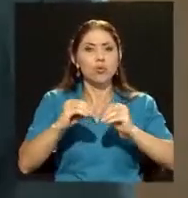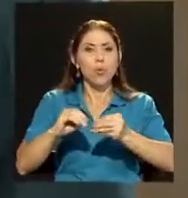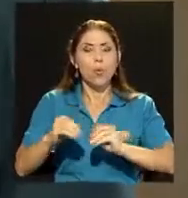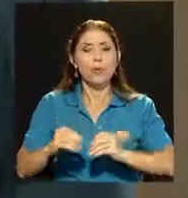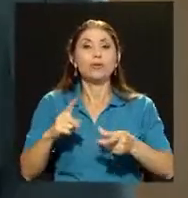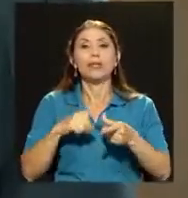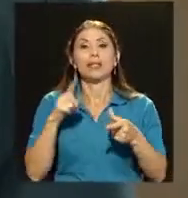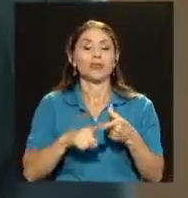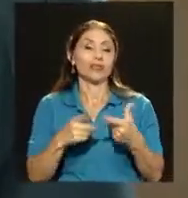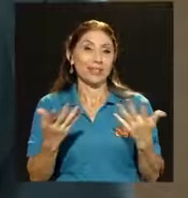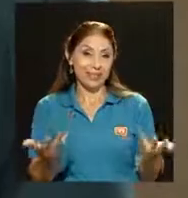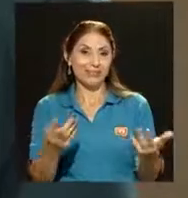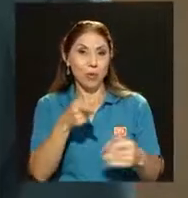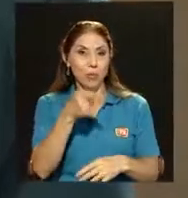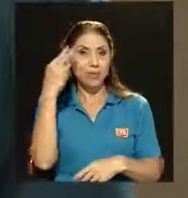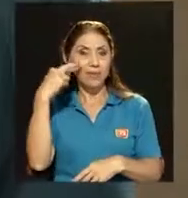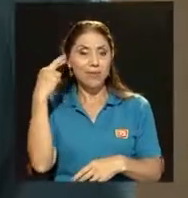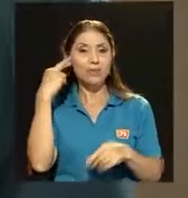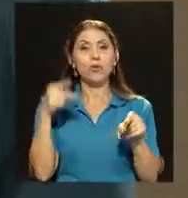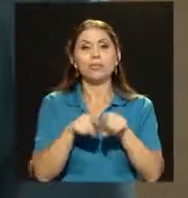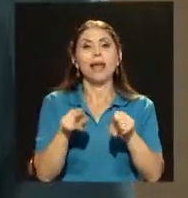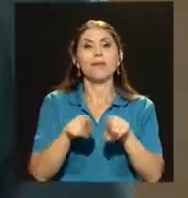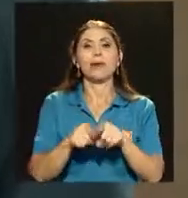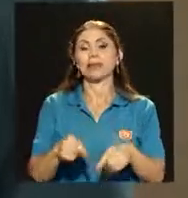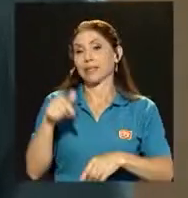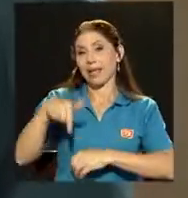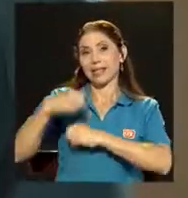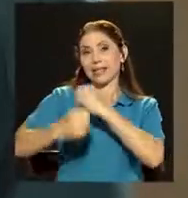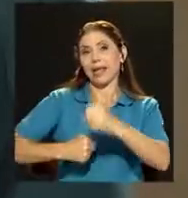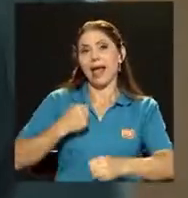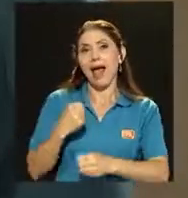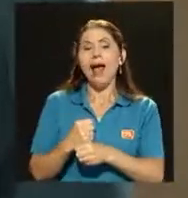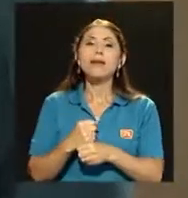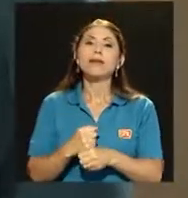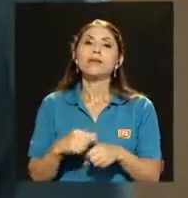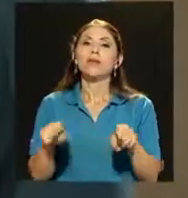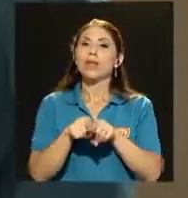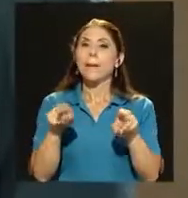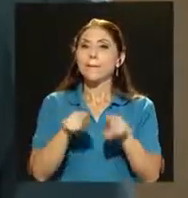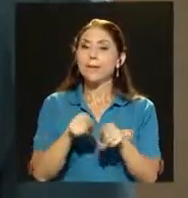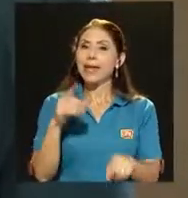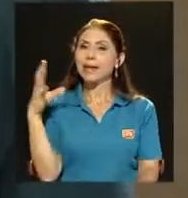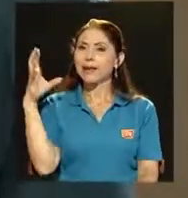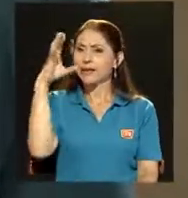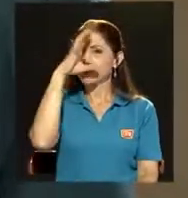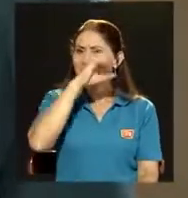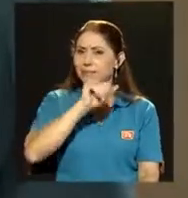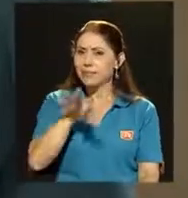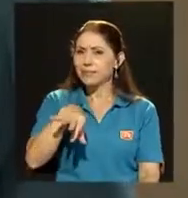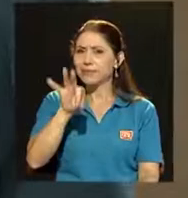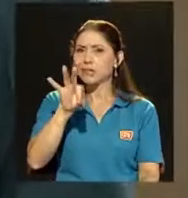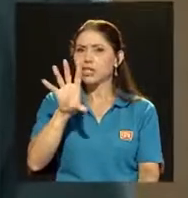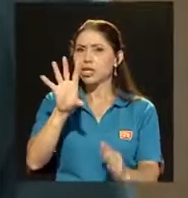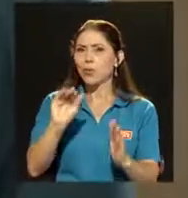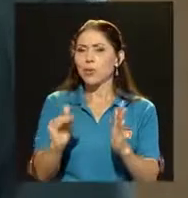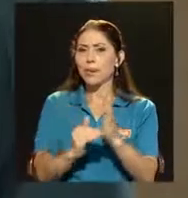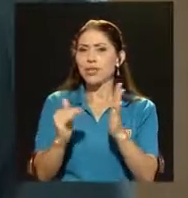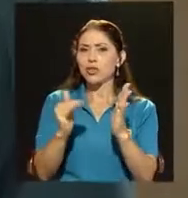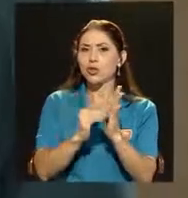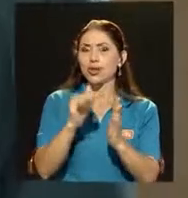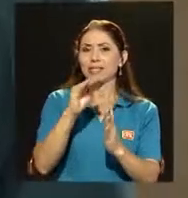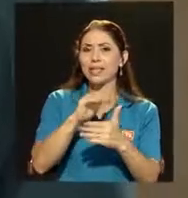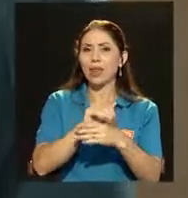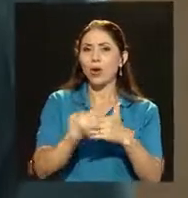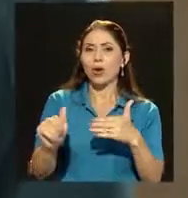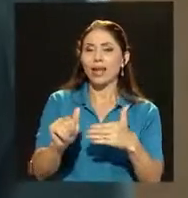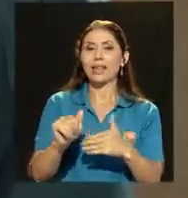razones, y además porque durante este año también se identificaron 50 millones de dólares y 100 mil